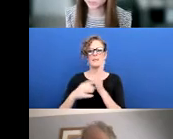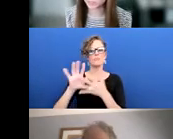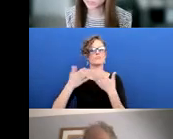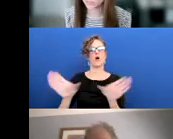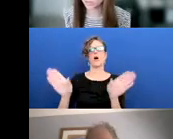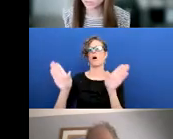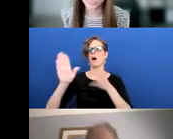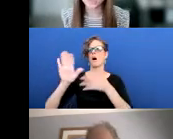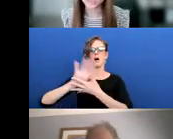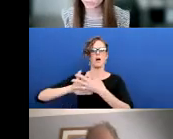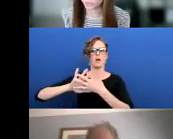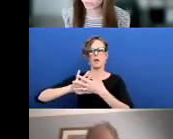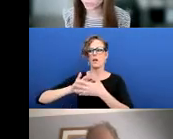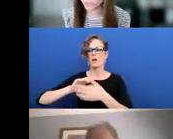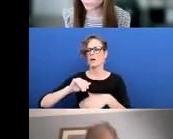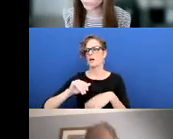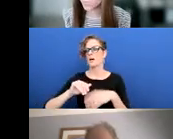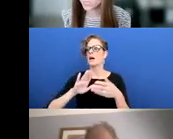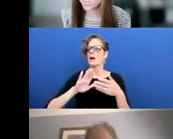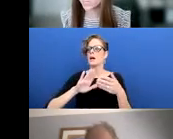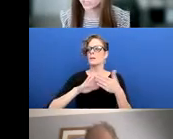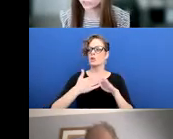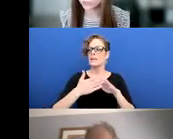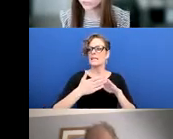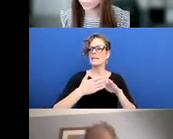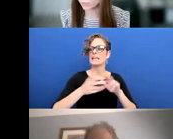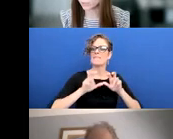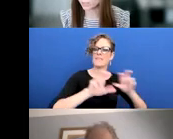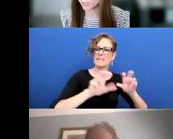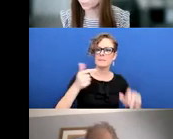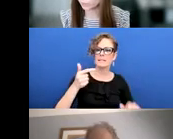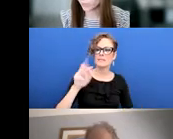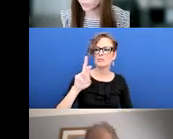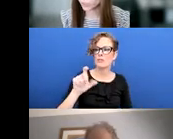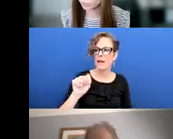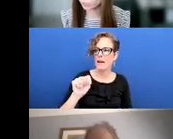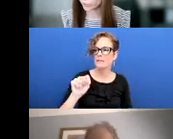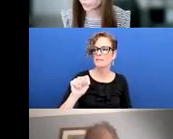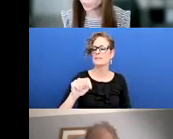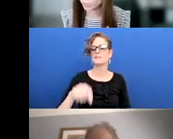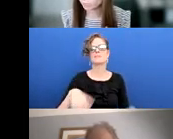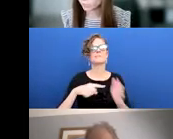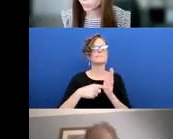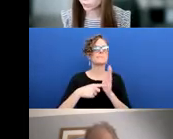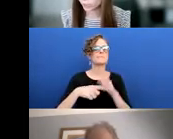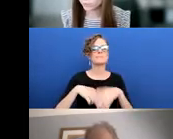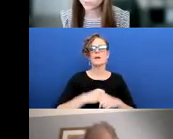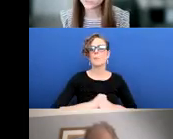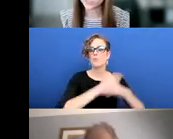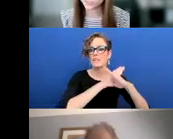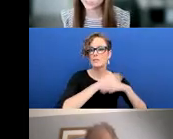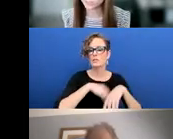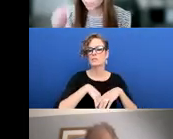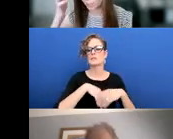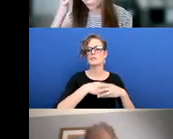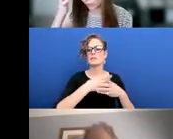muy amplia. Servicios que tienen que ver con salud de comportamiento, como